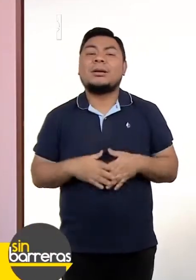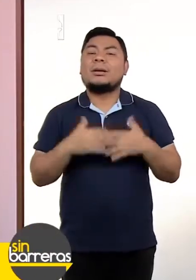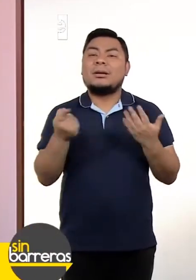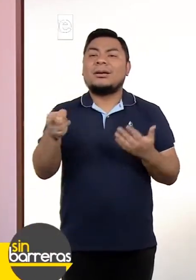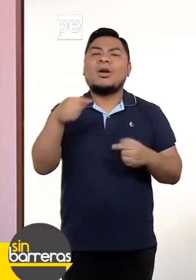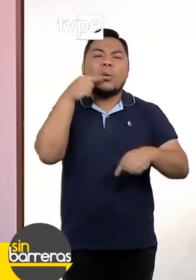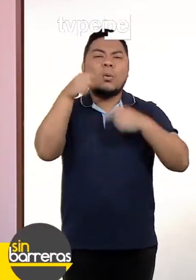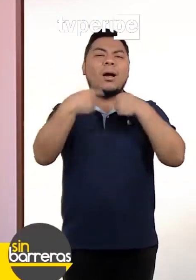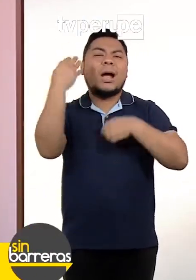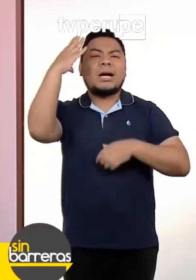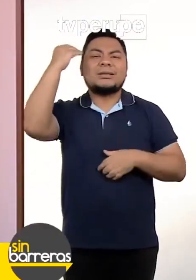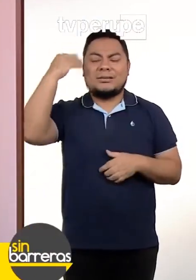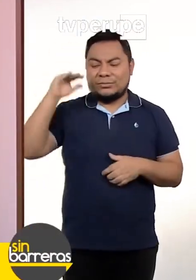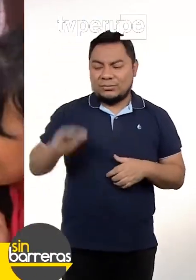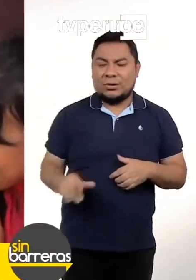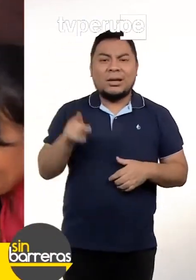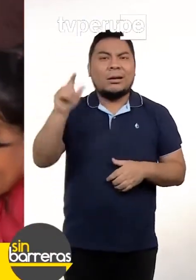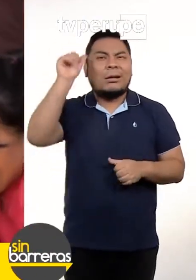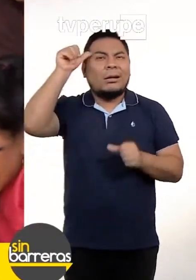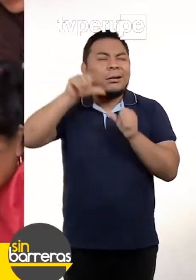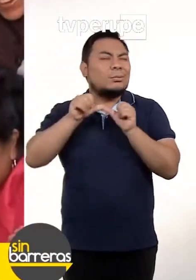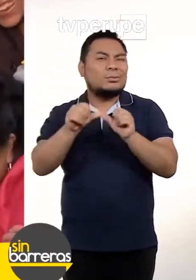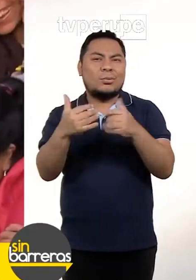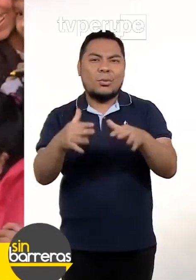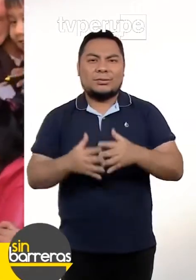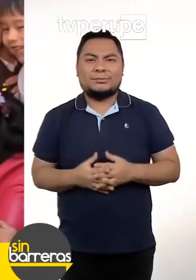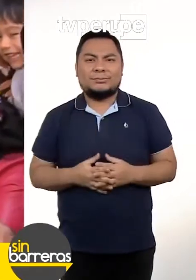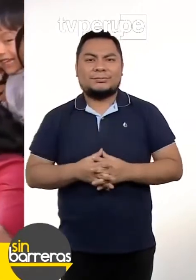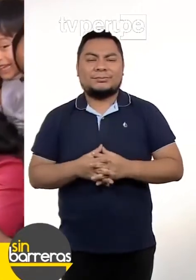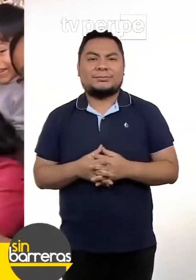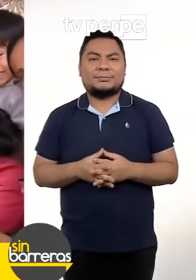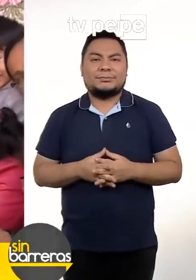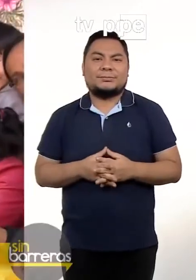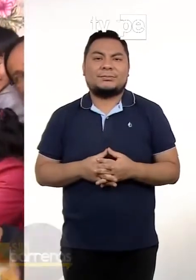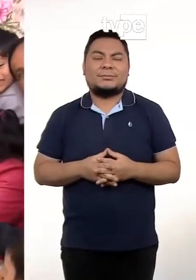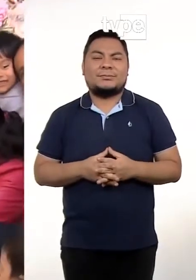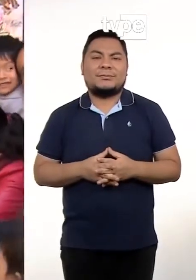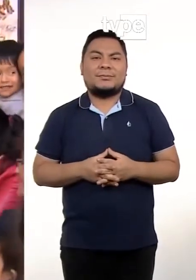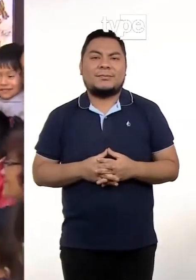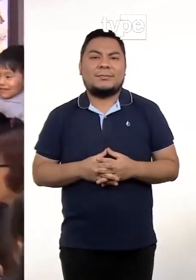sus vivencias cuando era pequeña, ella tiene una memoria increíble.